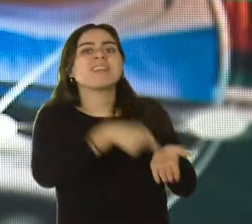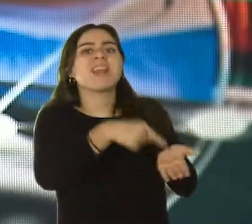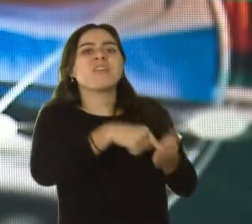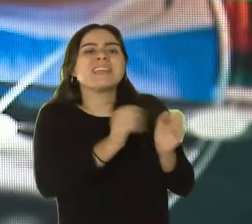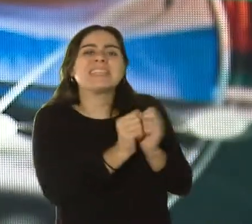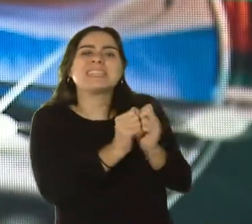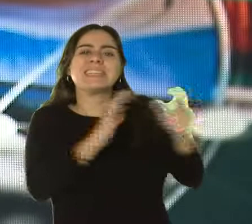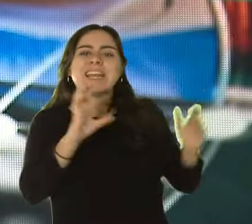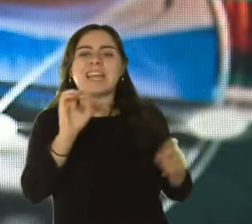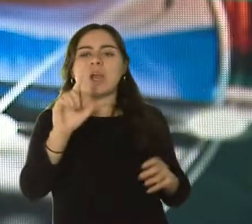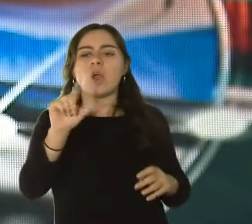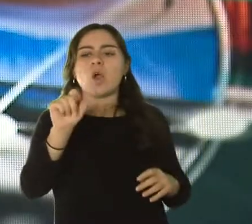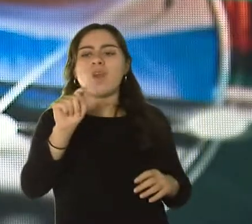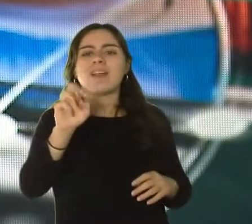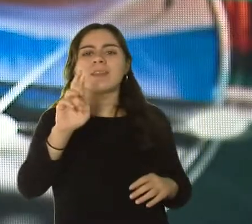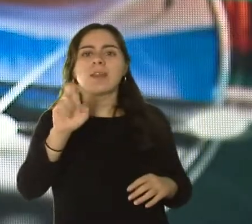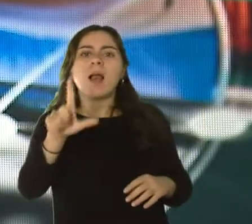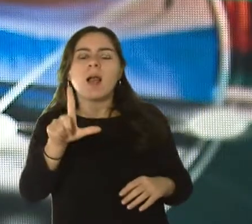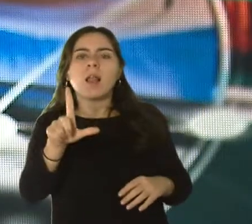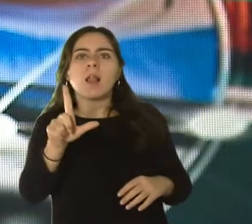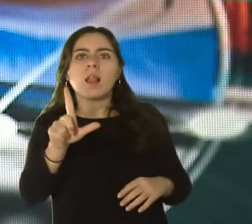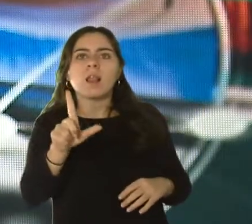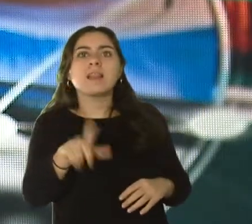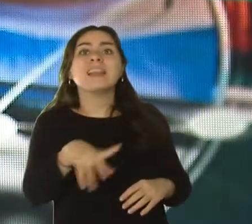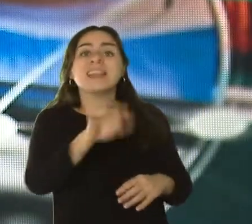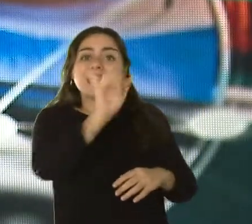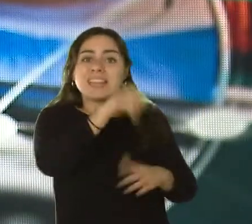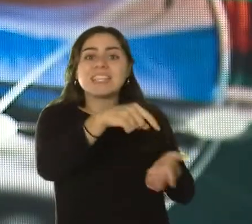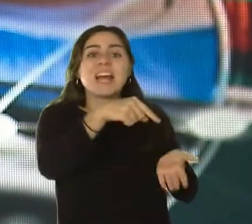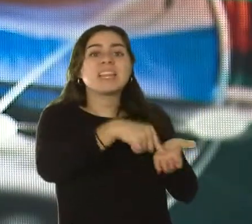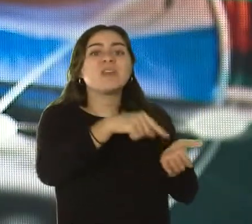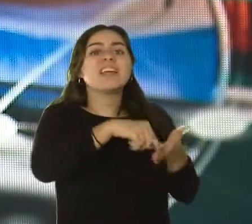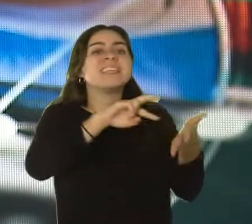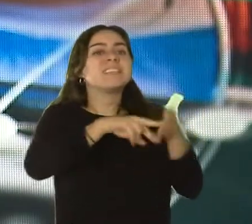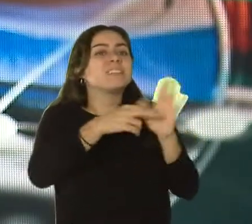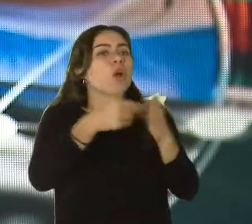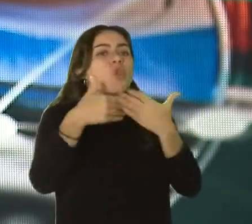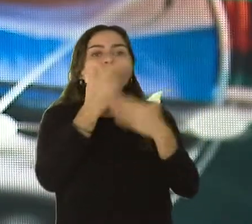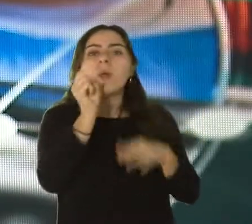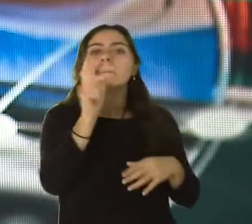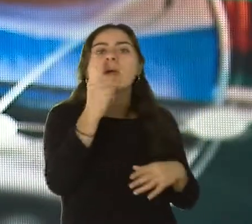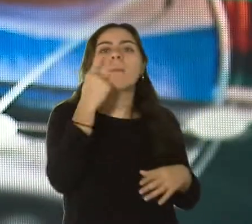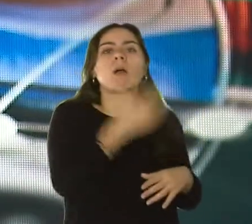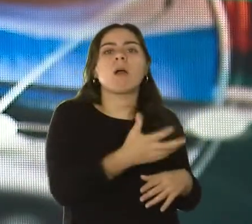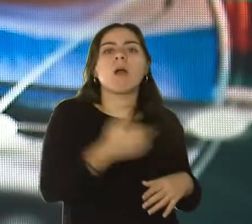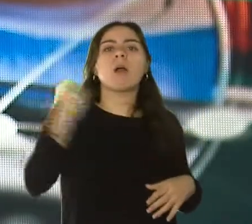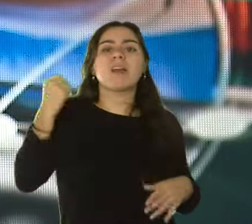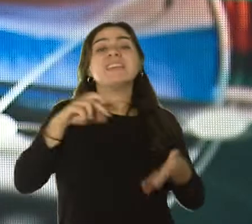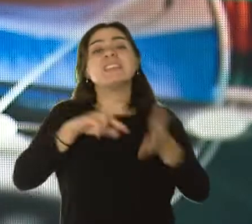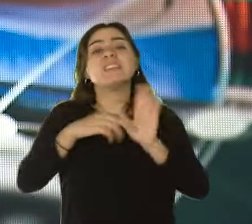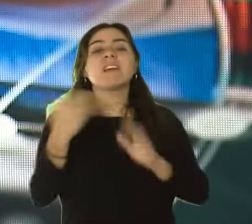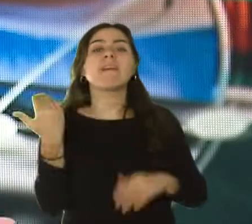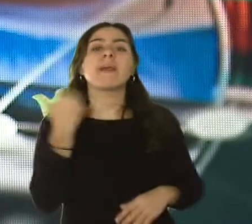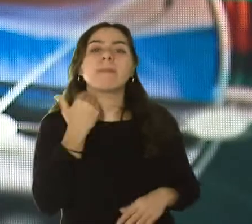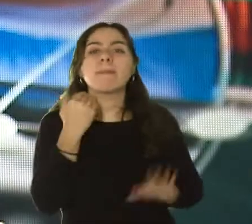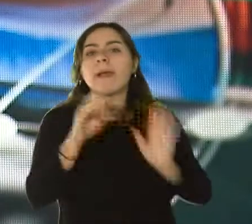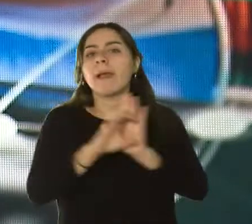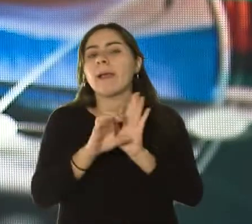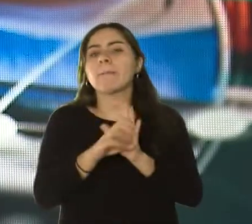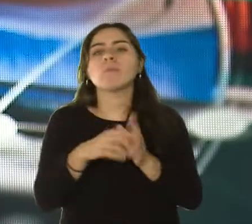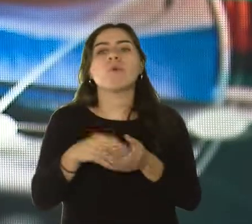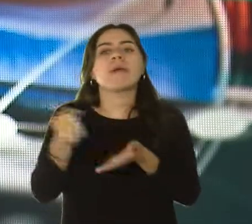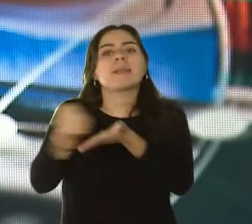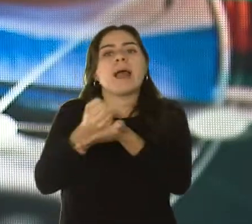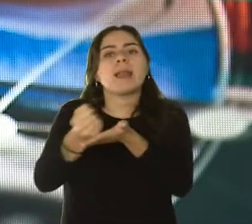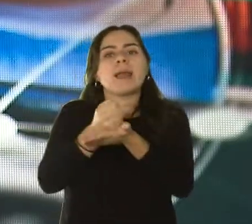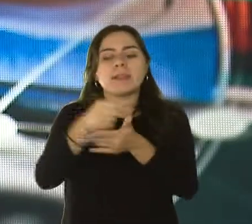tienen colateral, y esas deudas se descargan en quiebra. ¿Okay? Como lo serían las tarjetas de crédito, los préstamos personales,